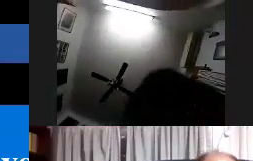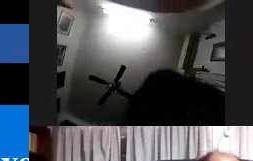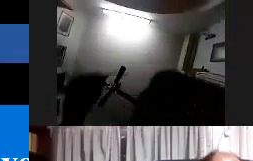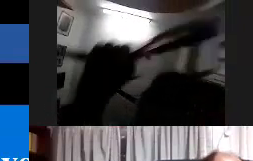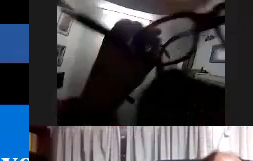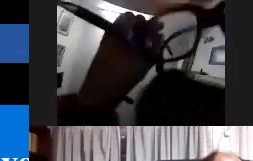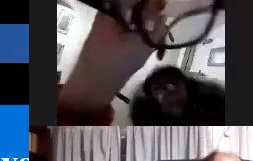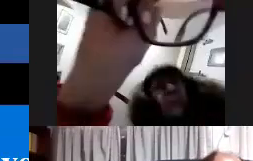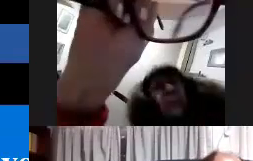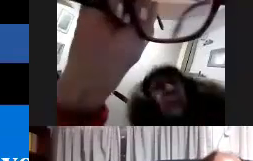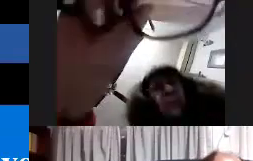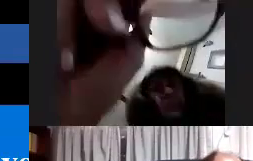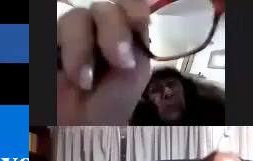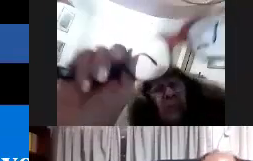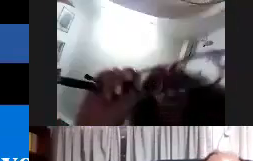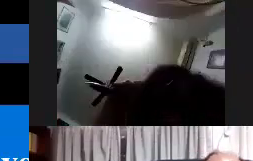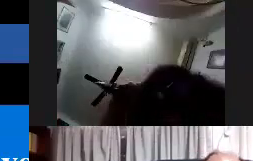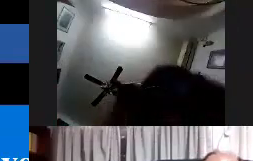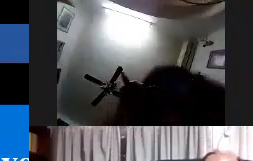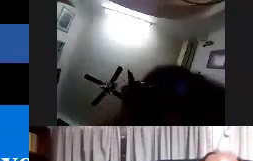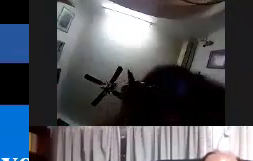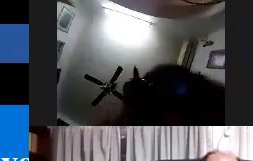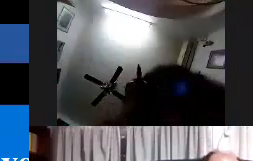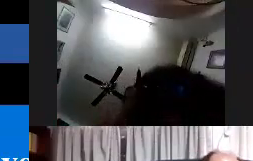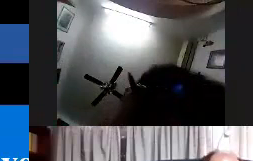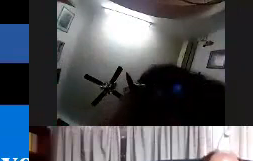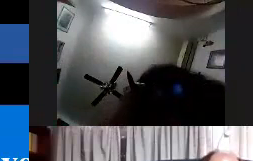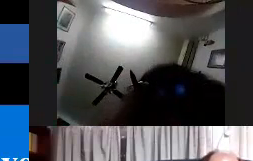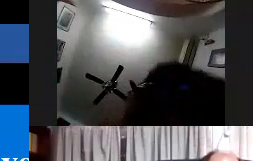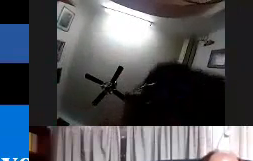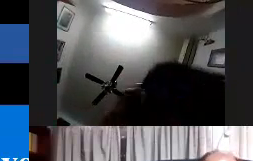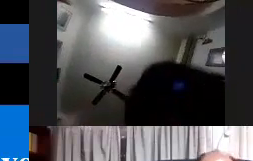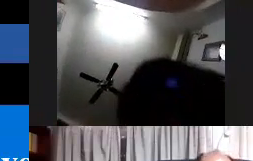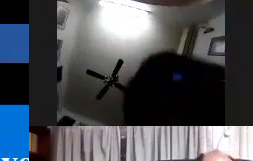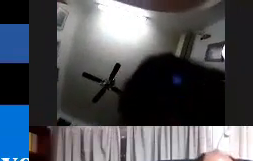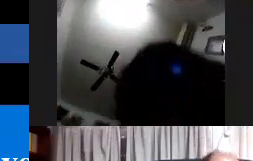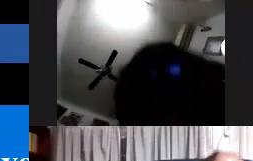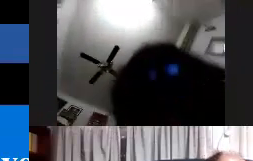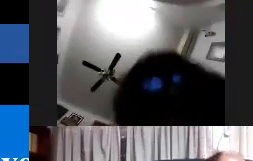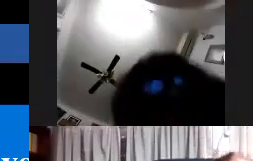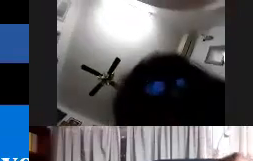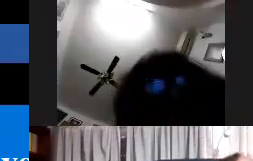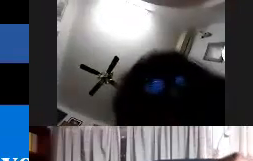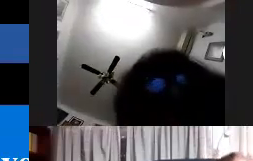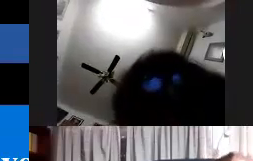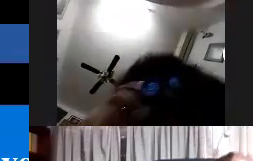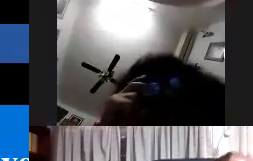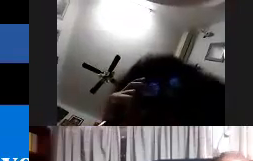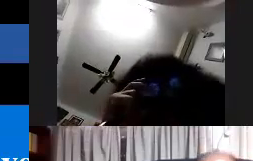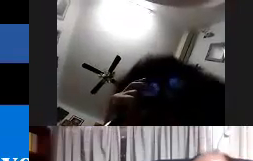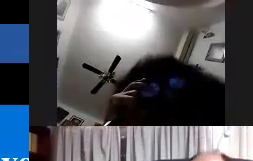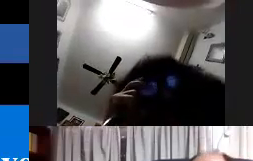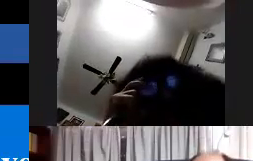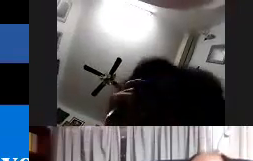leyes 22.431 y 25.635 a las personas con discapacidad. Sin